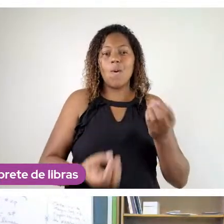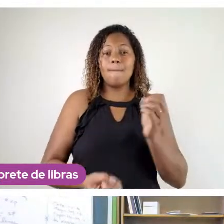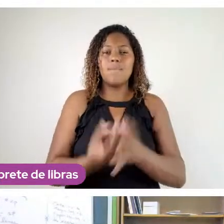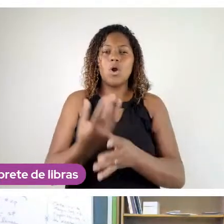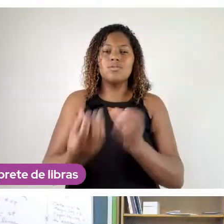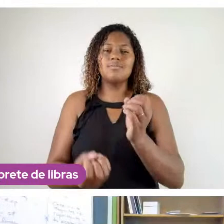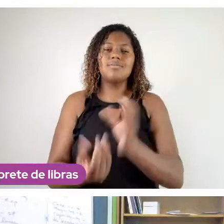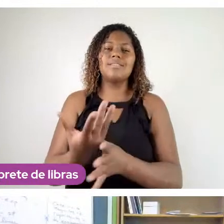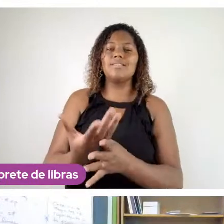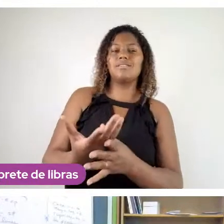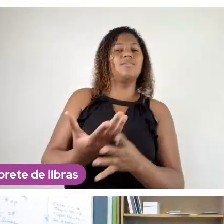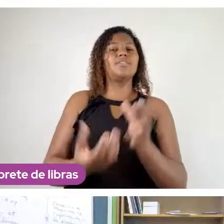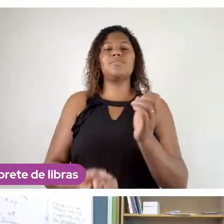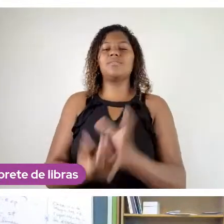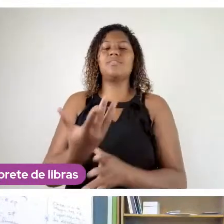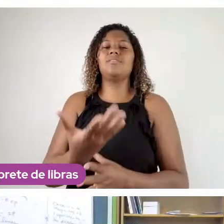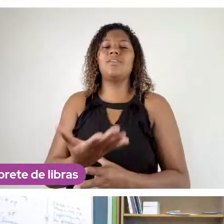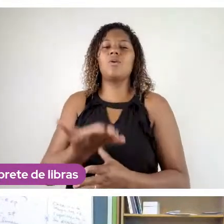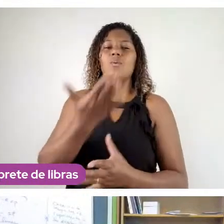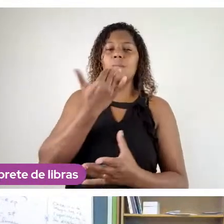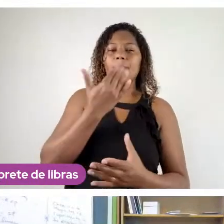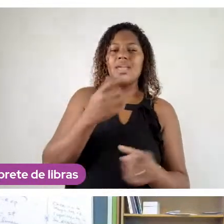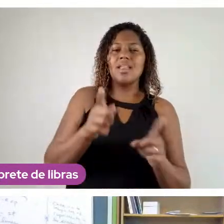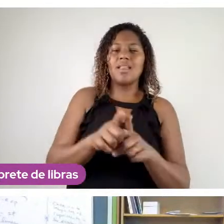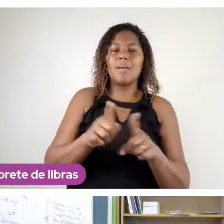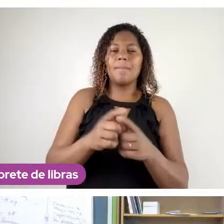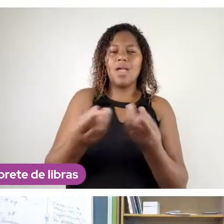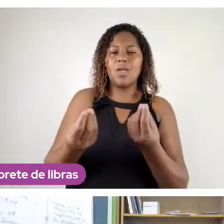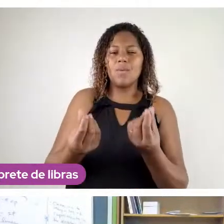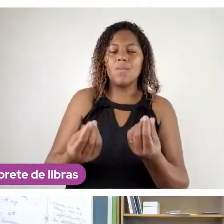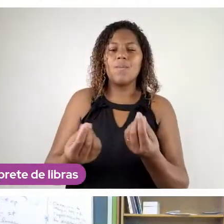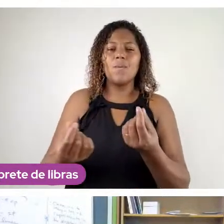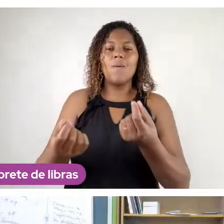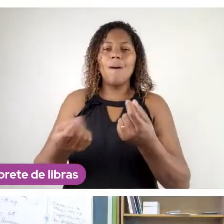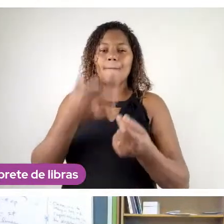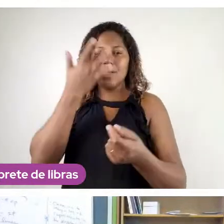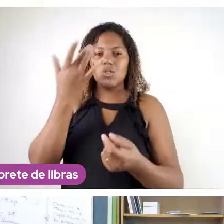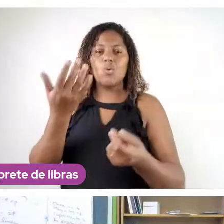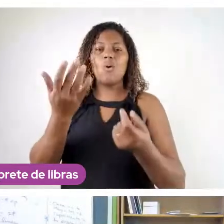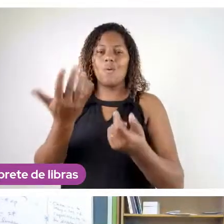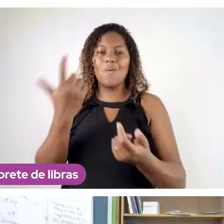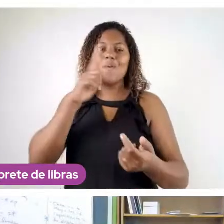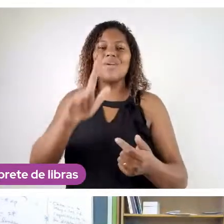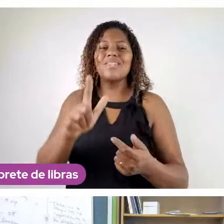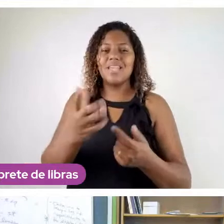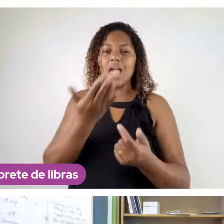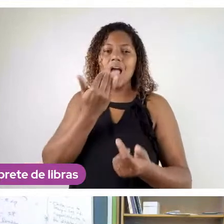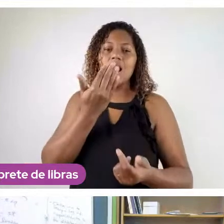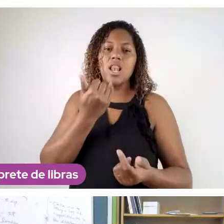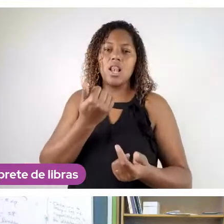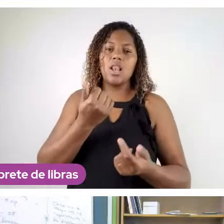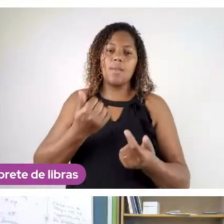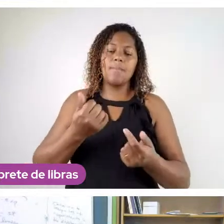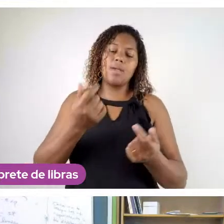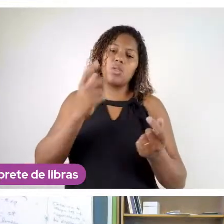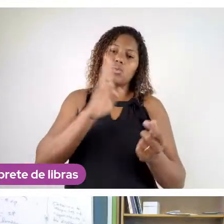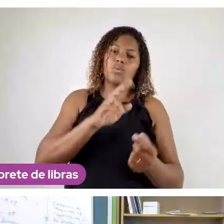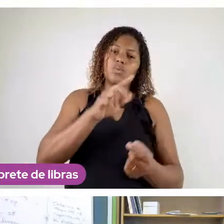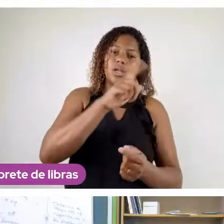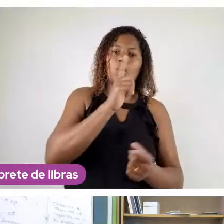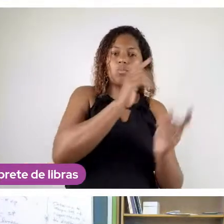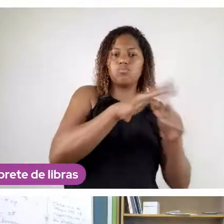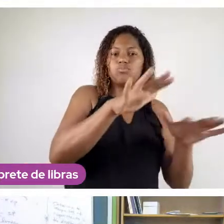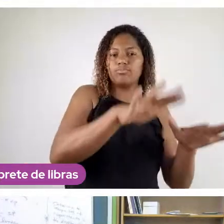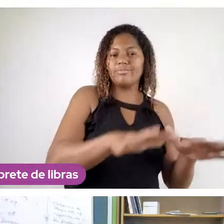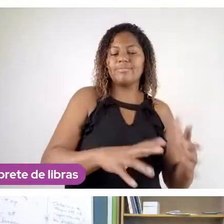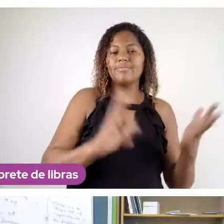mismo tiempo de forma sostenible, considerando el océano como una fuente. Yo creo, lo primero, apostar por